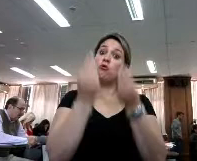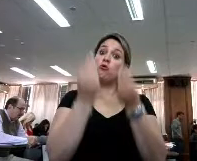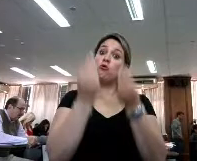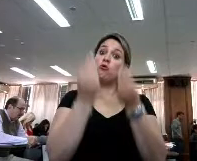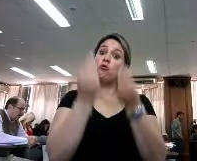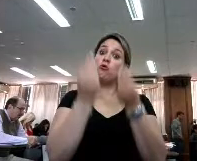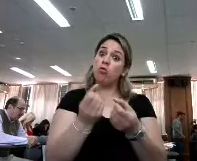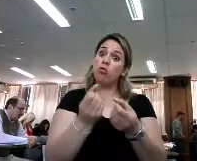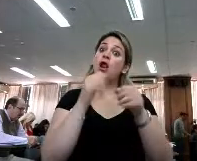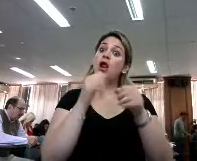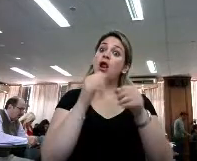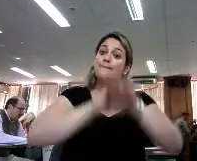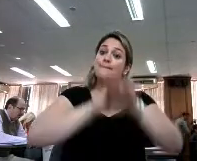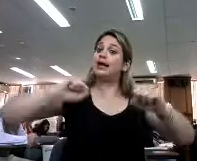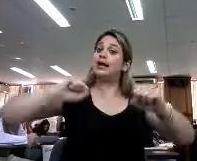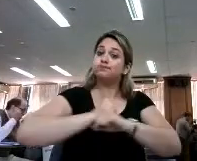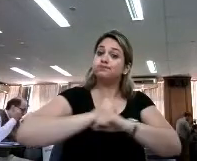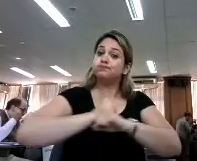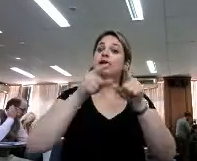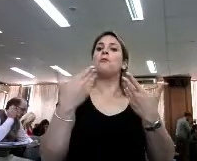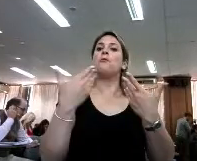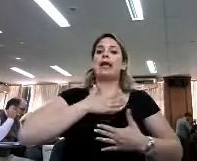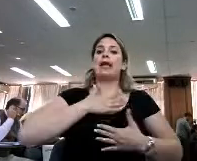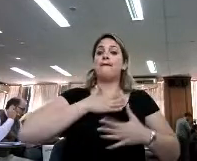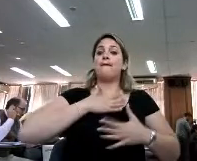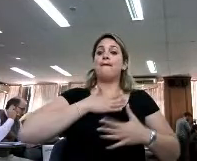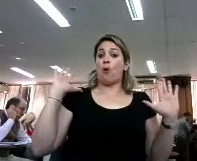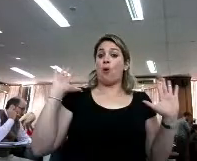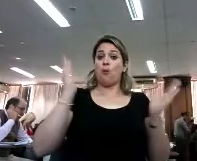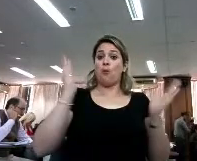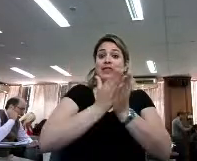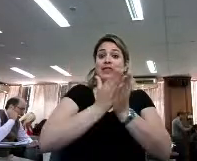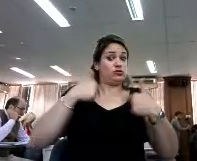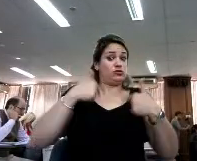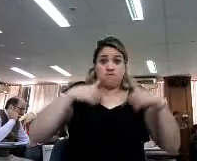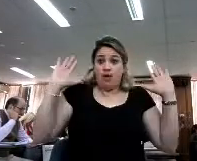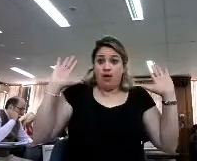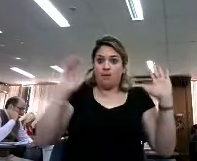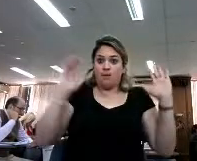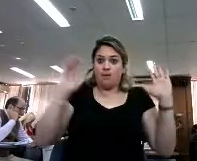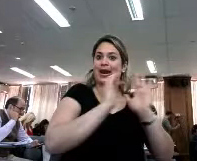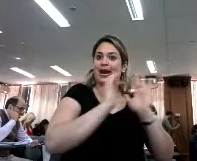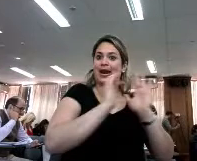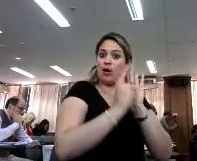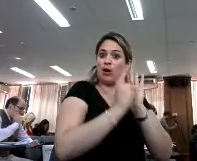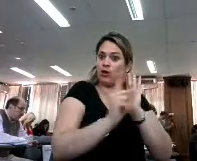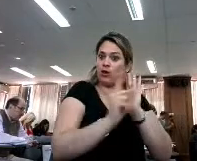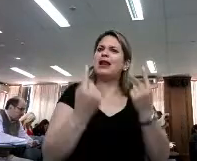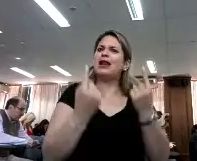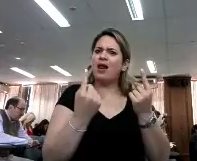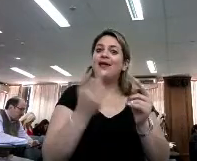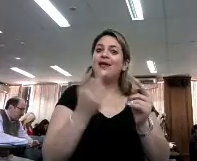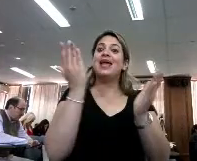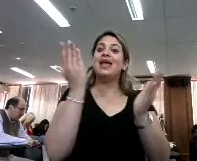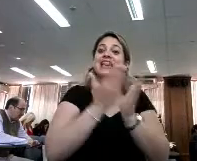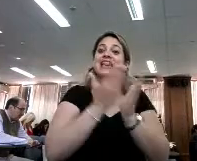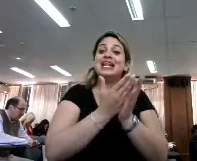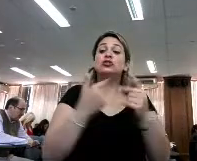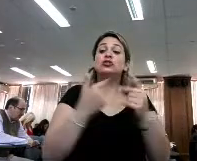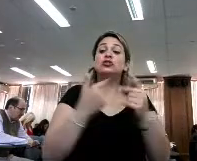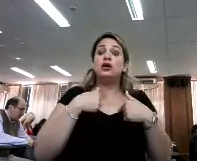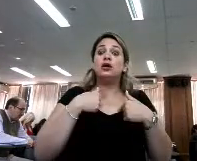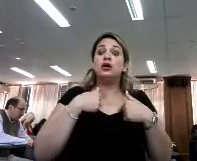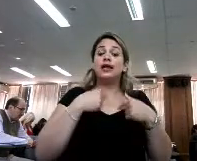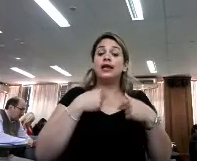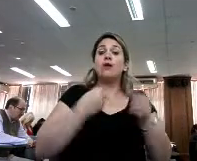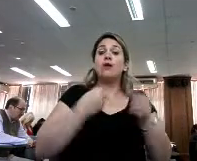para poder defender lo que ellos consideraban era su derecho más sagrado. ¿Qué era cuál? El derecho sobre lo que ellos